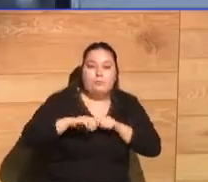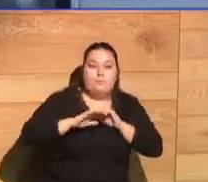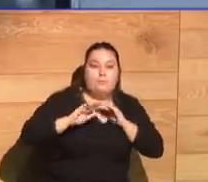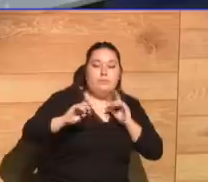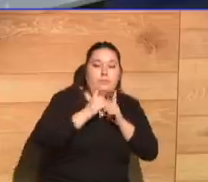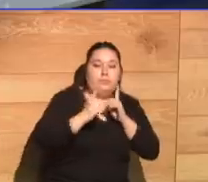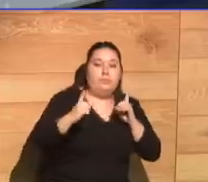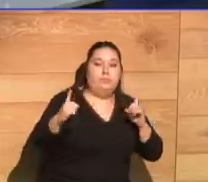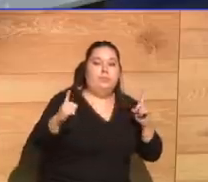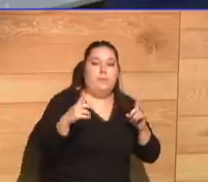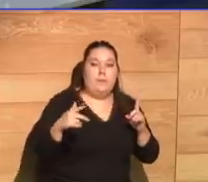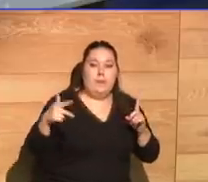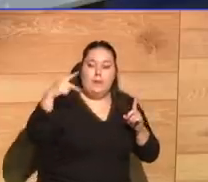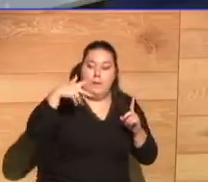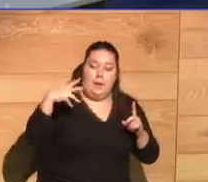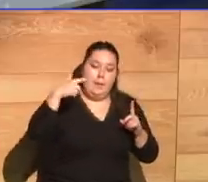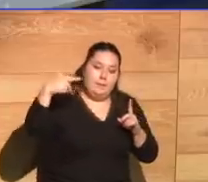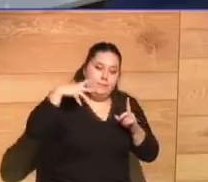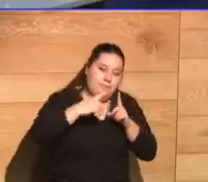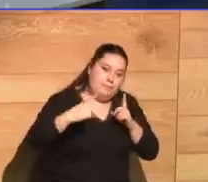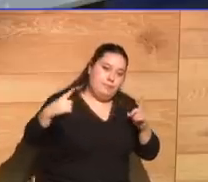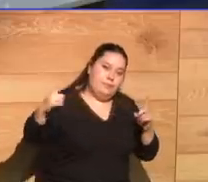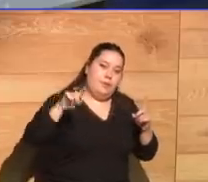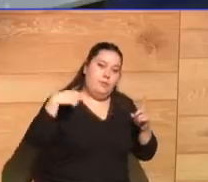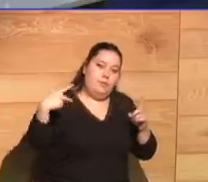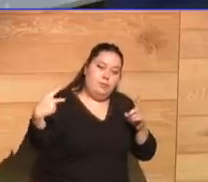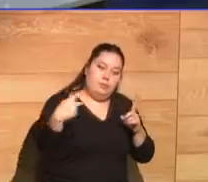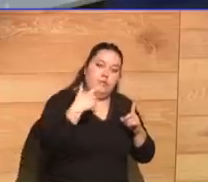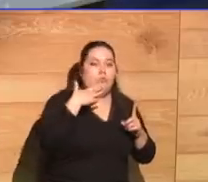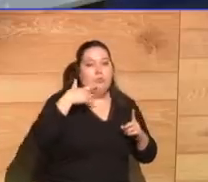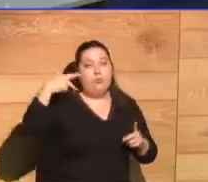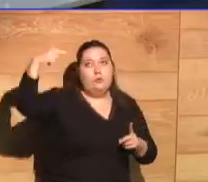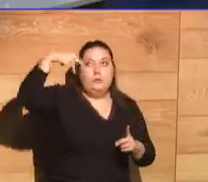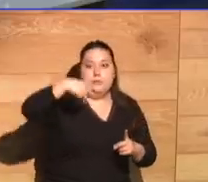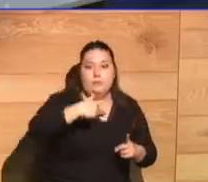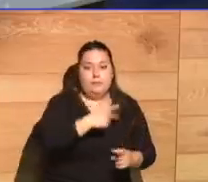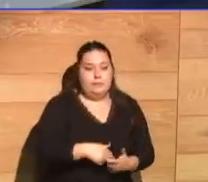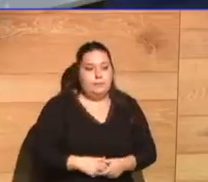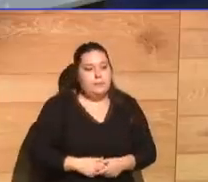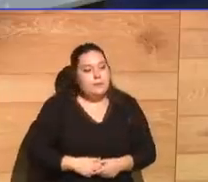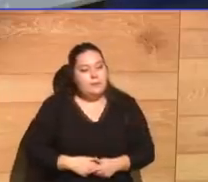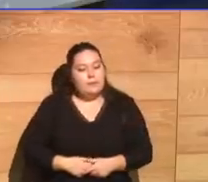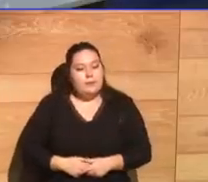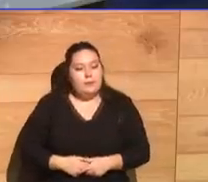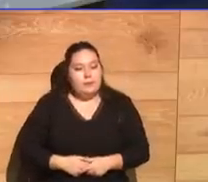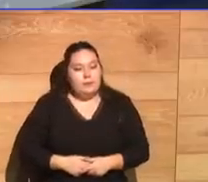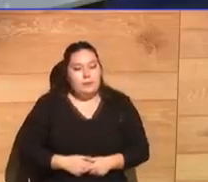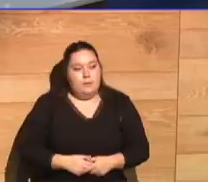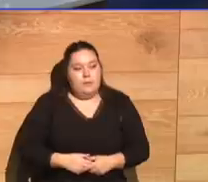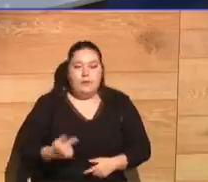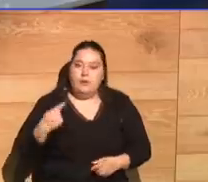está quieta por encima del trigal, en lateral, y luego se empieza a acercar casi a modo de vuelo. Tiene una fuerza enorme. Me sentí un poco violento en ese